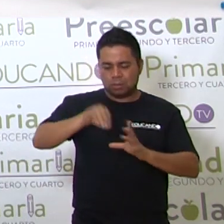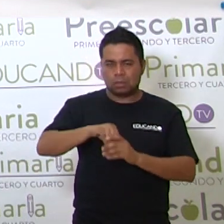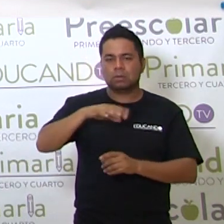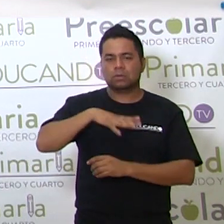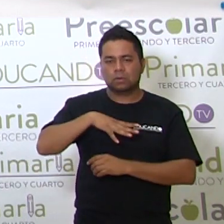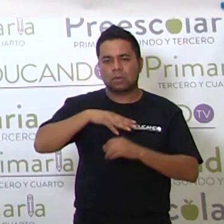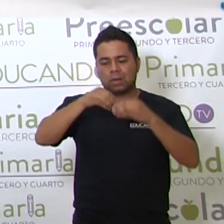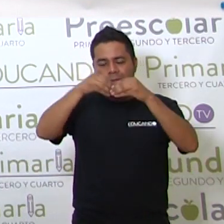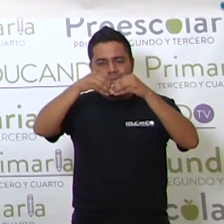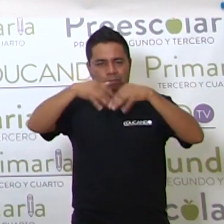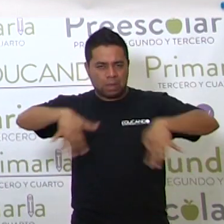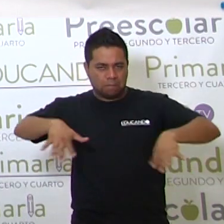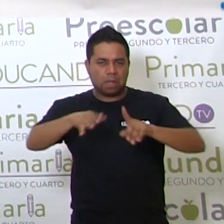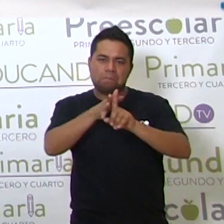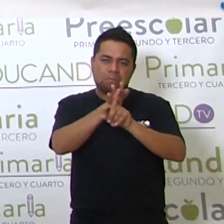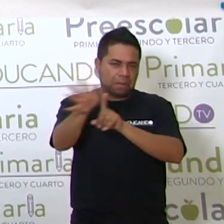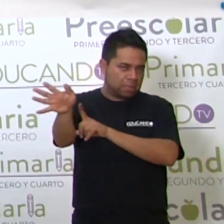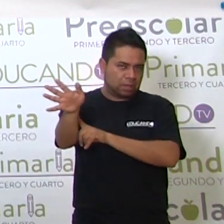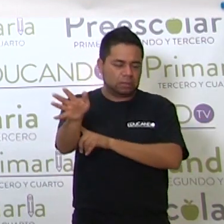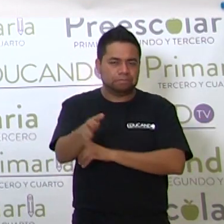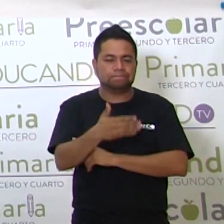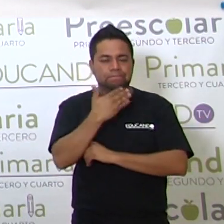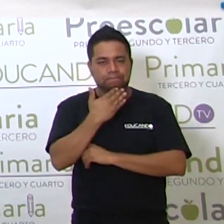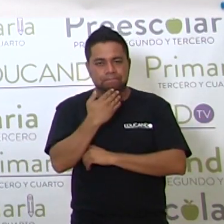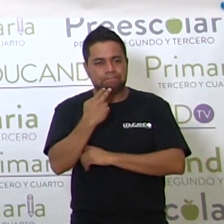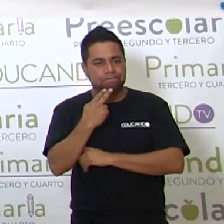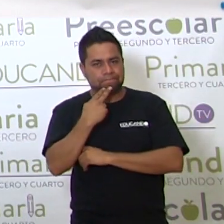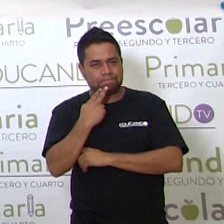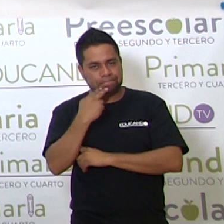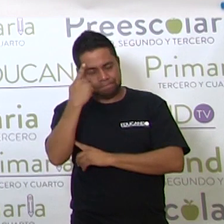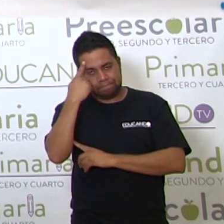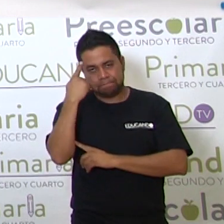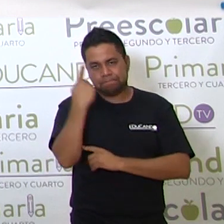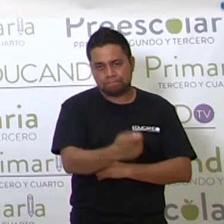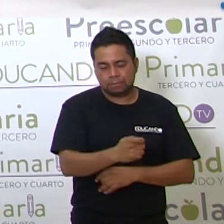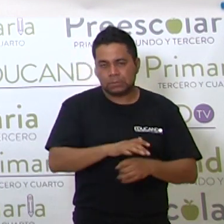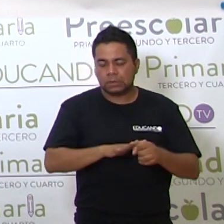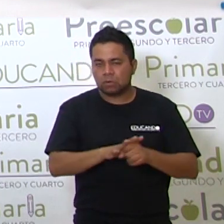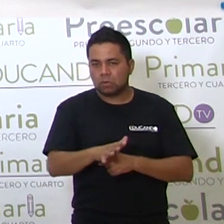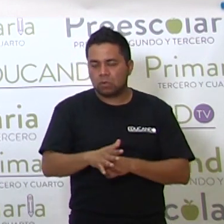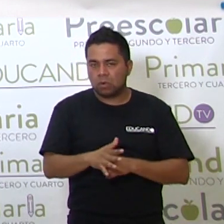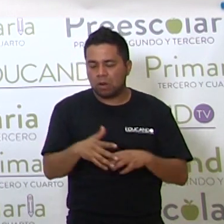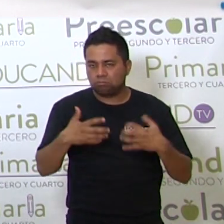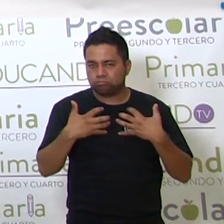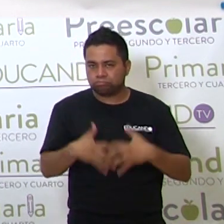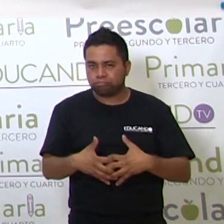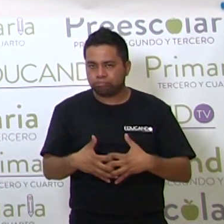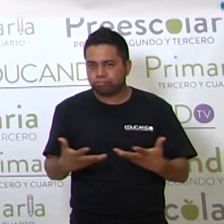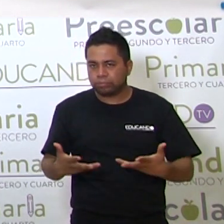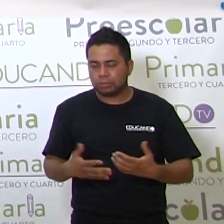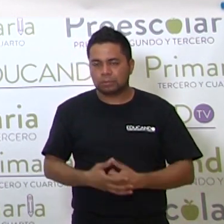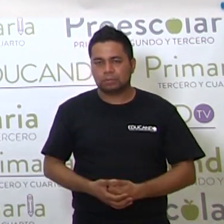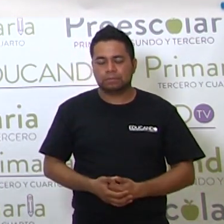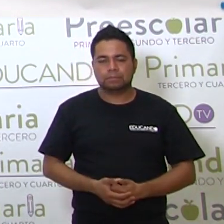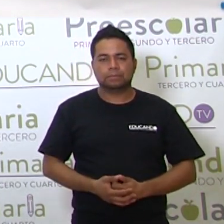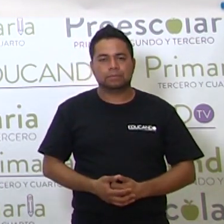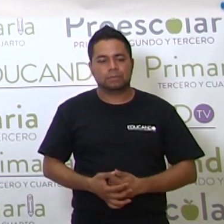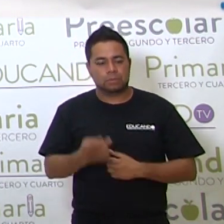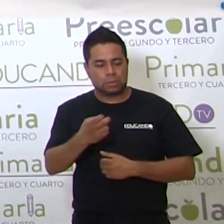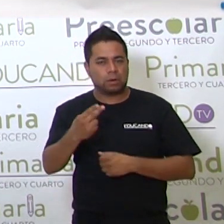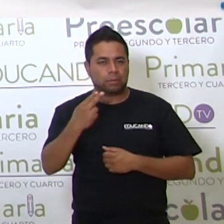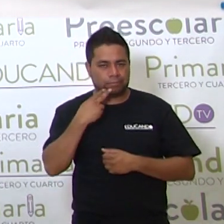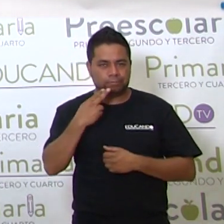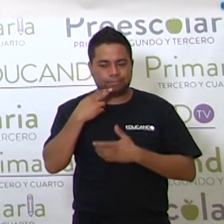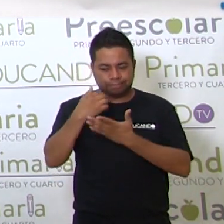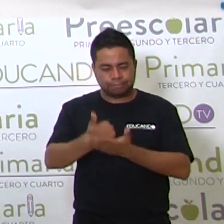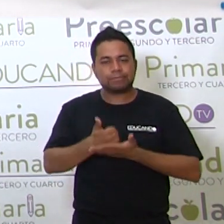mapa conceptual. Y bueno, ¿para qué nos sirve? ¿Cuál es su función? Pues ya vimos que nos sirve